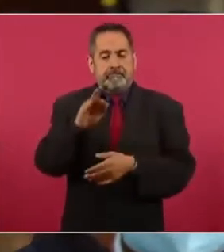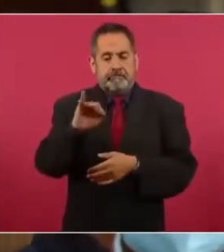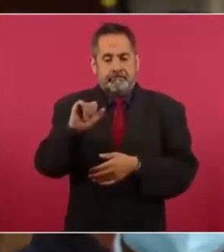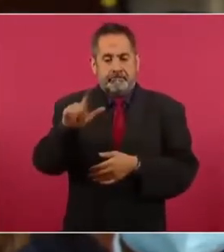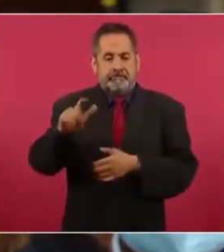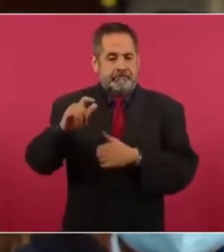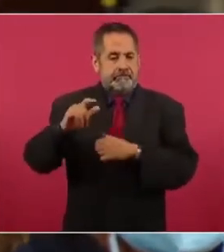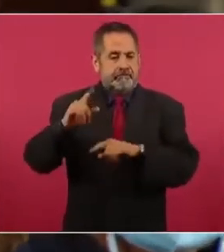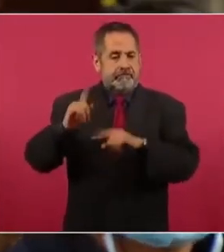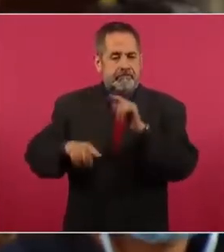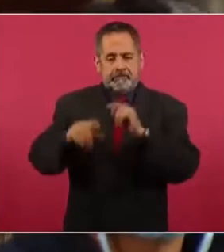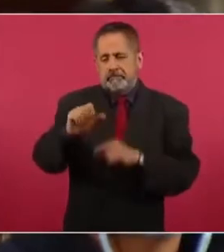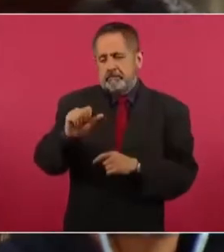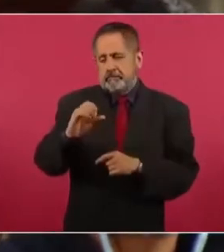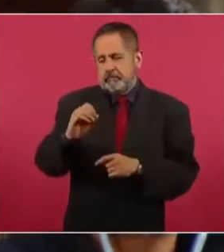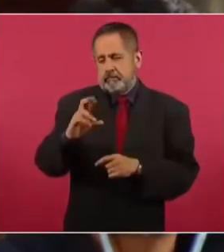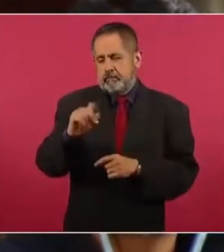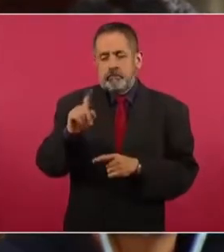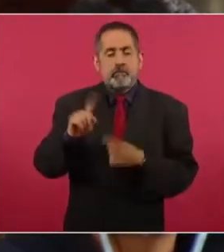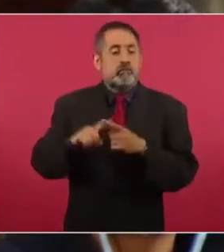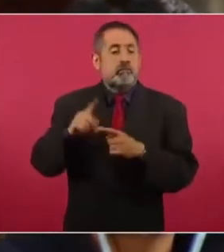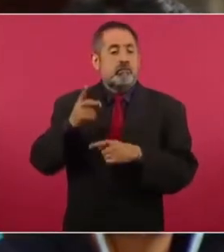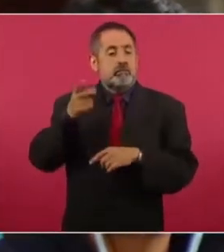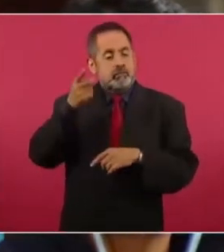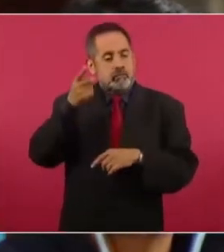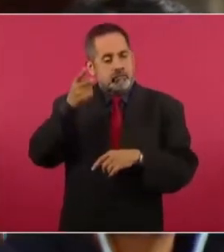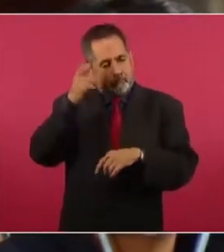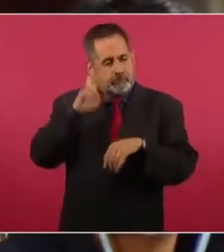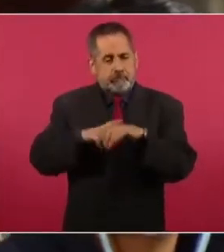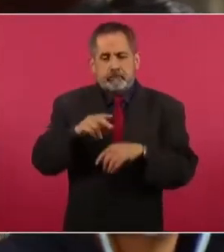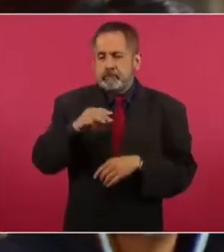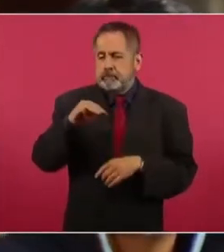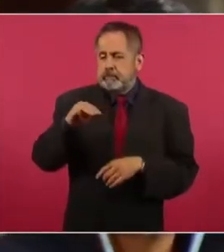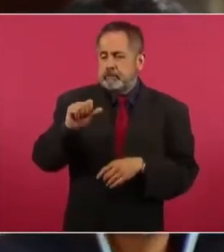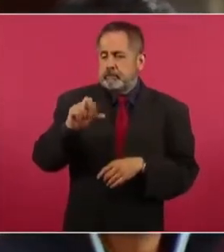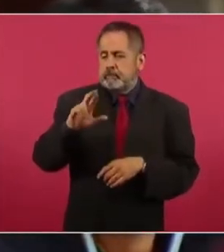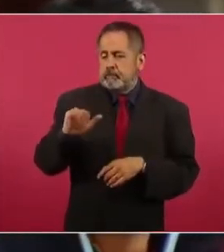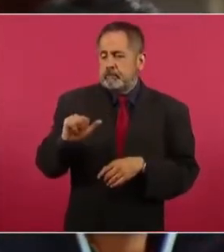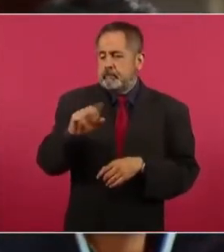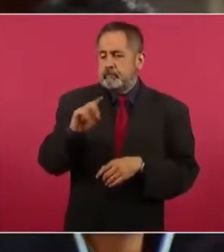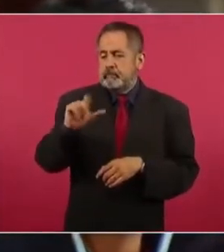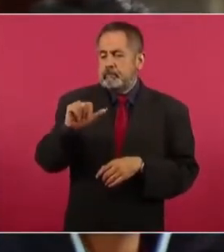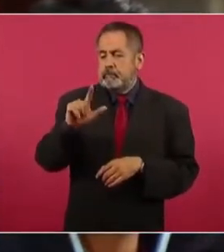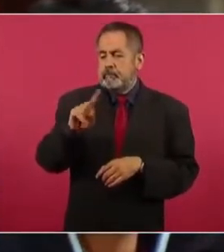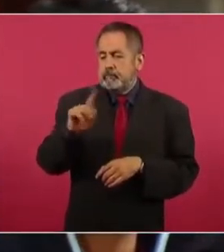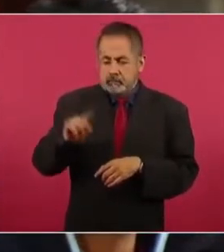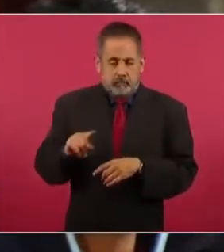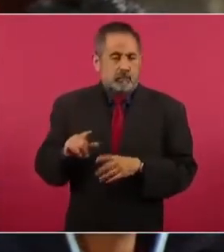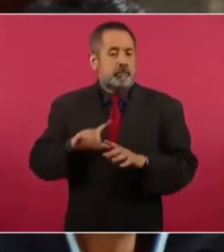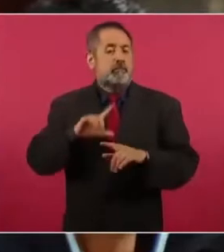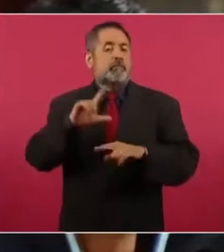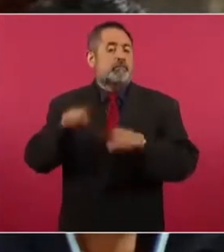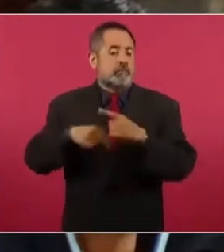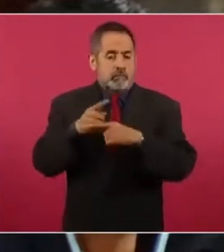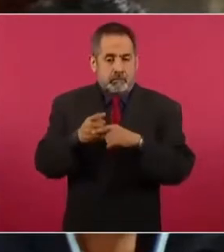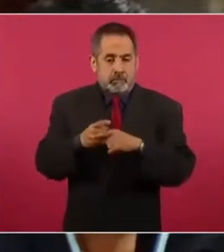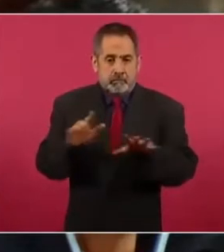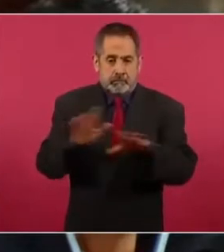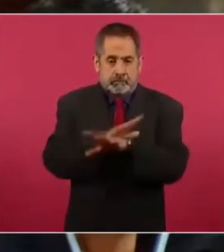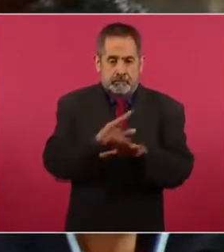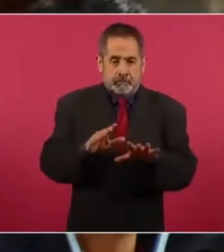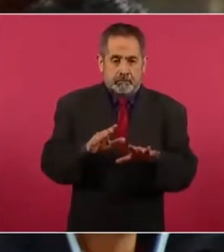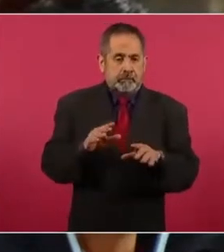cargo de la doctora María de la Luz Mijangos. Y pues después la investigación tuvo una actualización